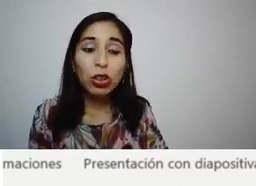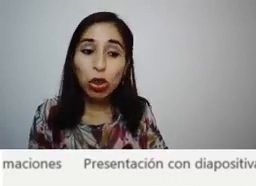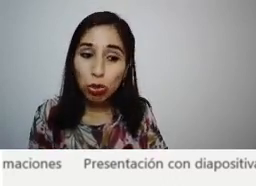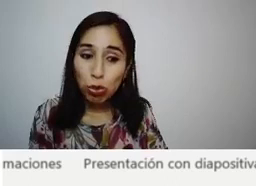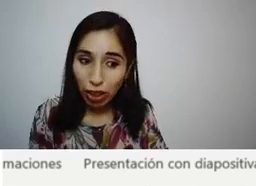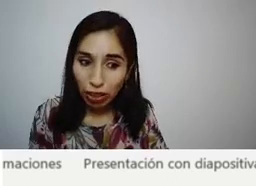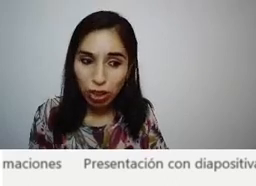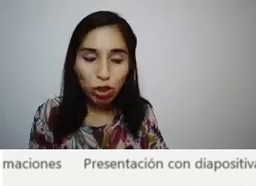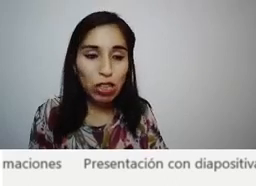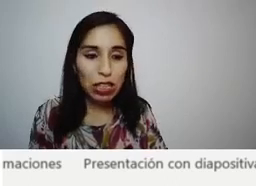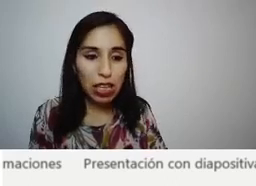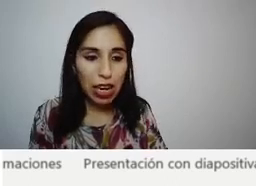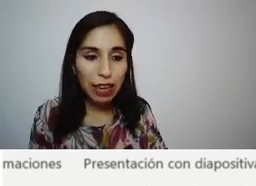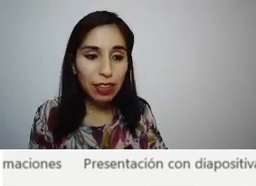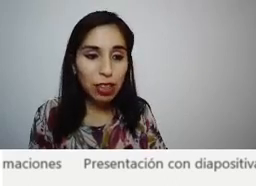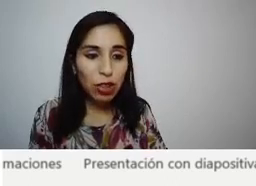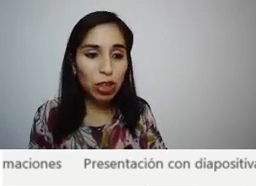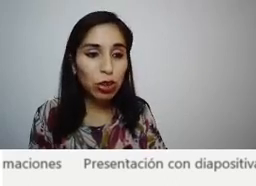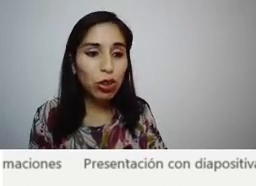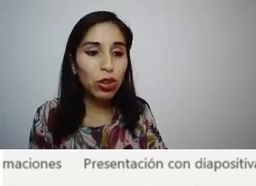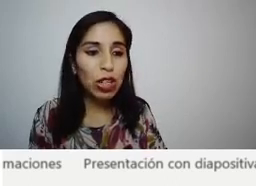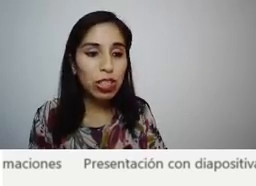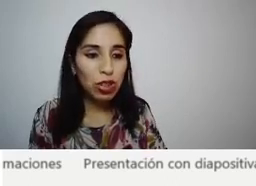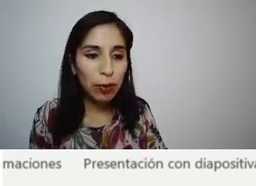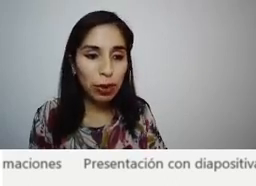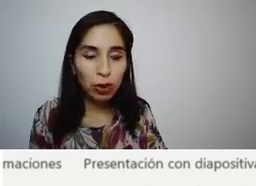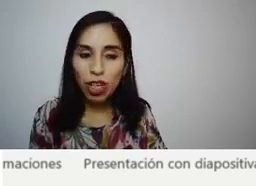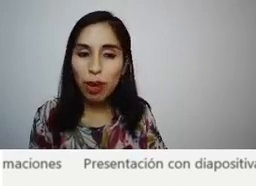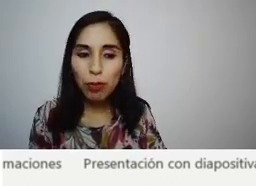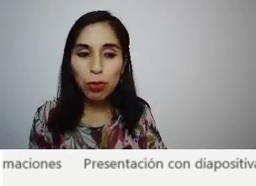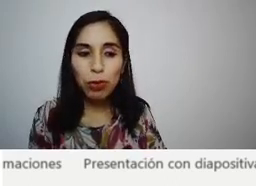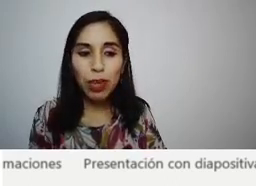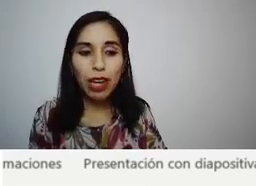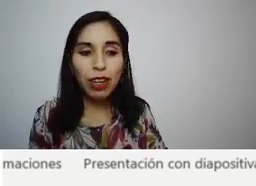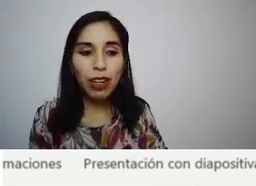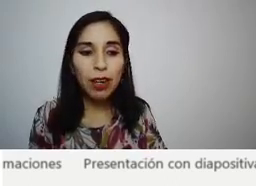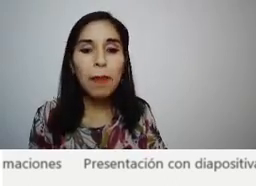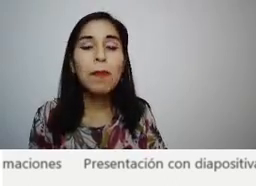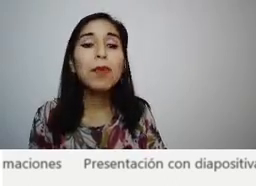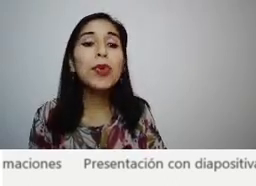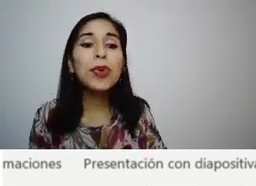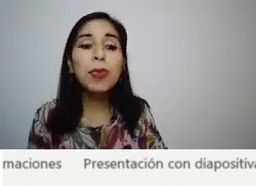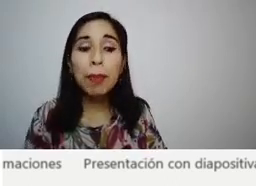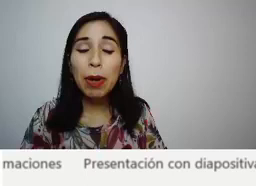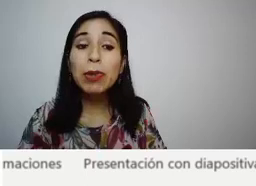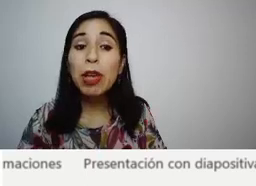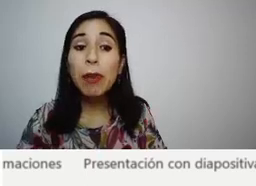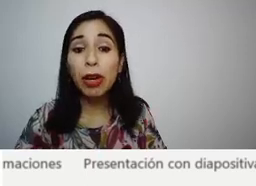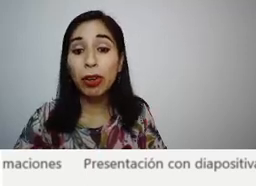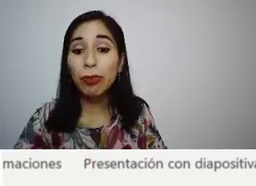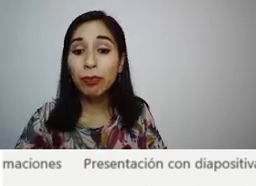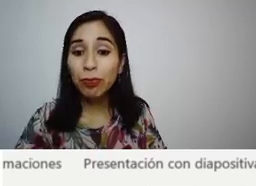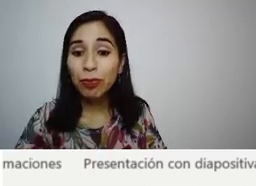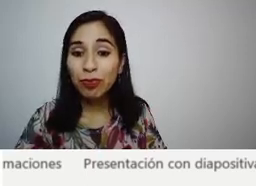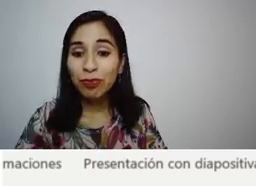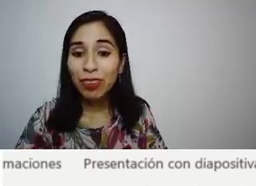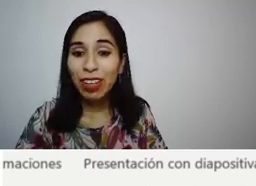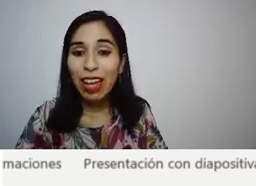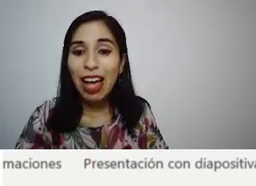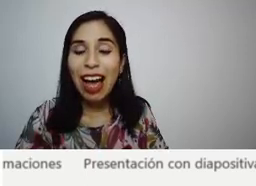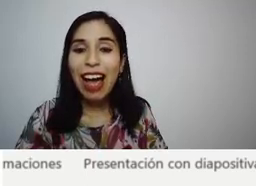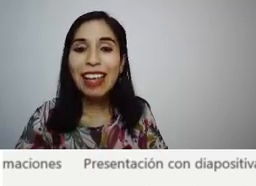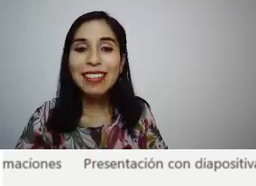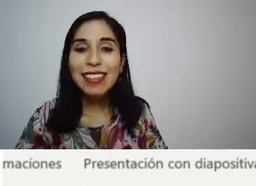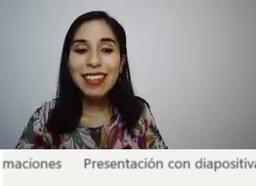dos cuadraditos excelentes señor antonio la señora petronila muy bien muy bien vamos a verlo